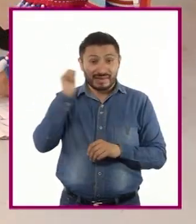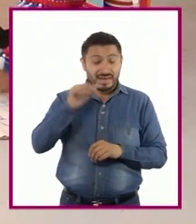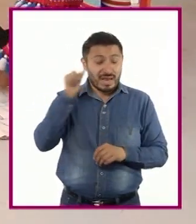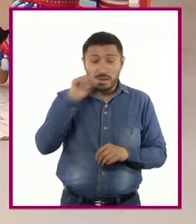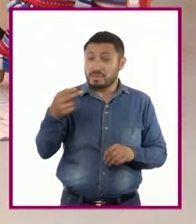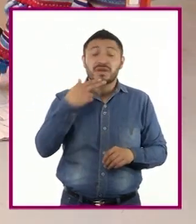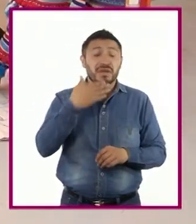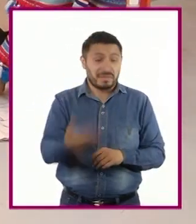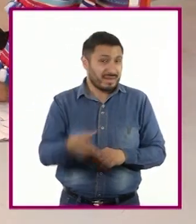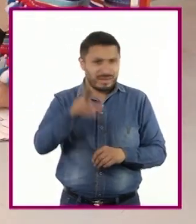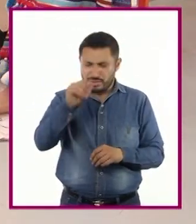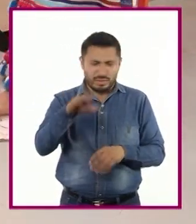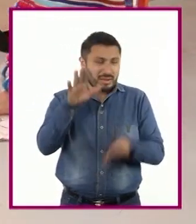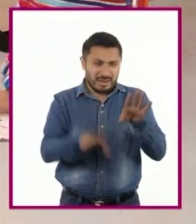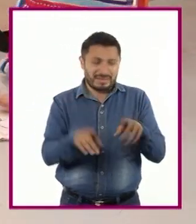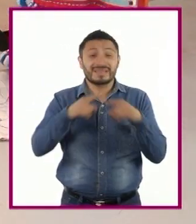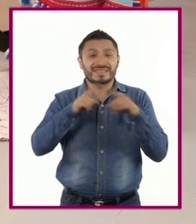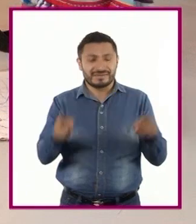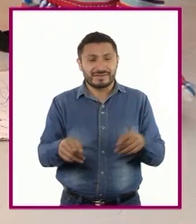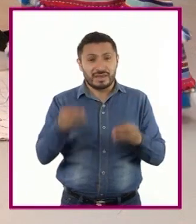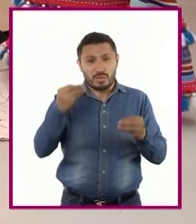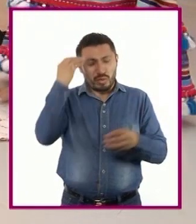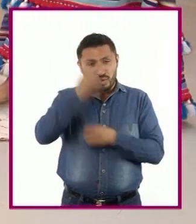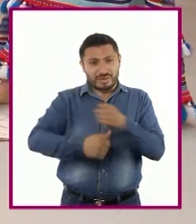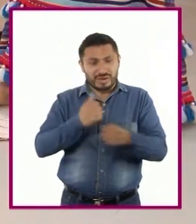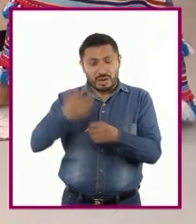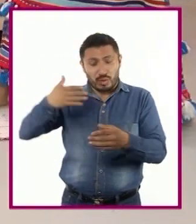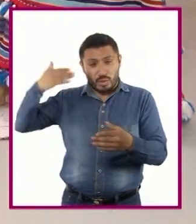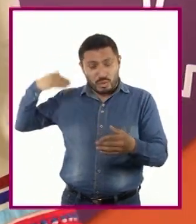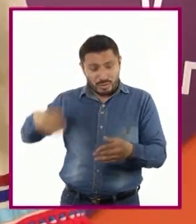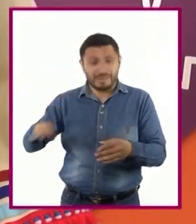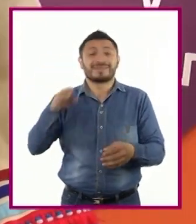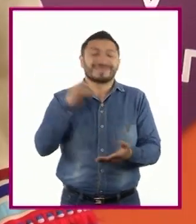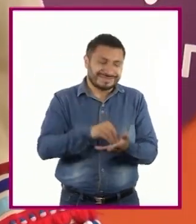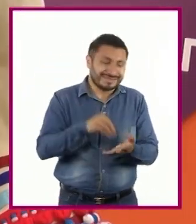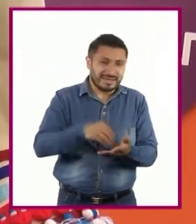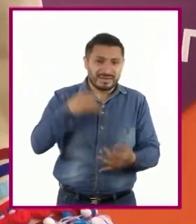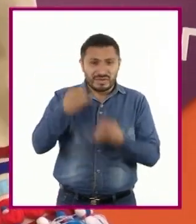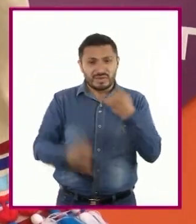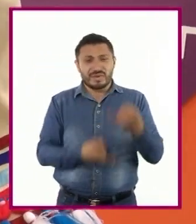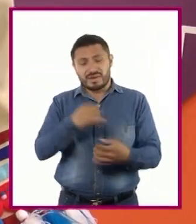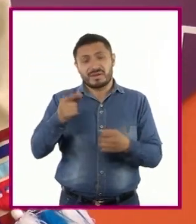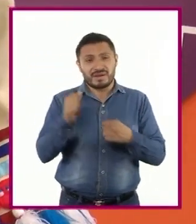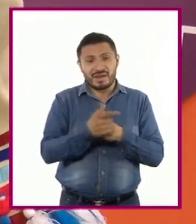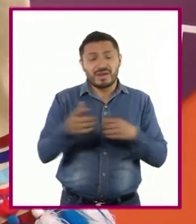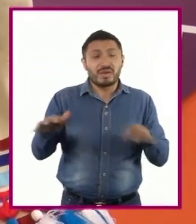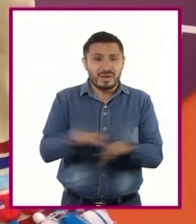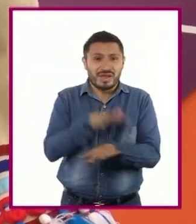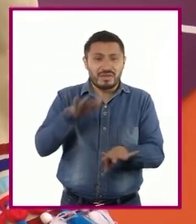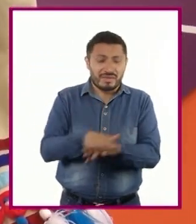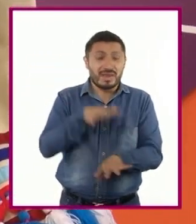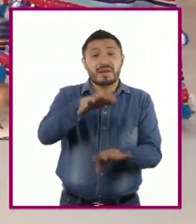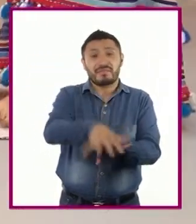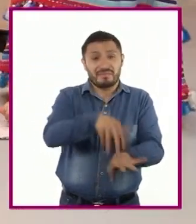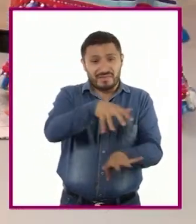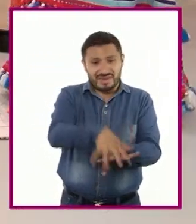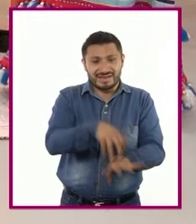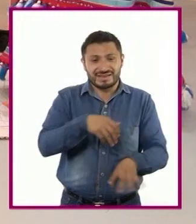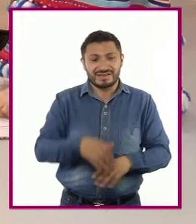sale. Hace muchos años había unos juegos, bueno, todavía hay, ¿verdad? Un juego en el que vas cambiando los pies y todo